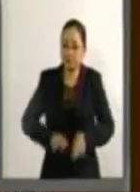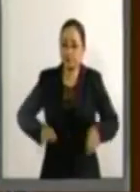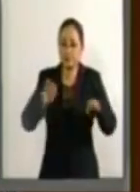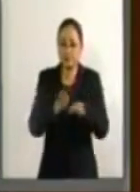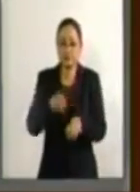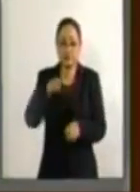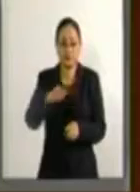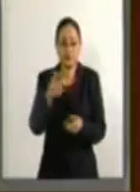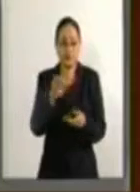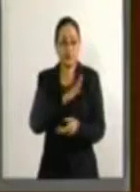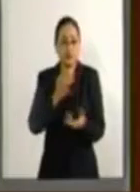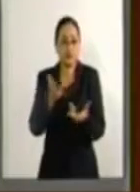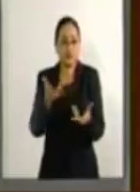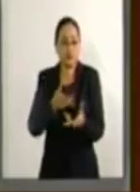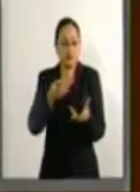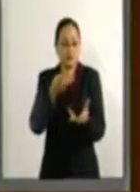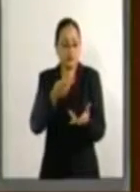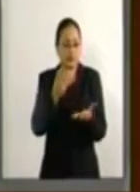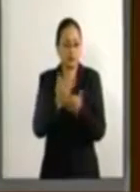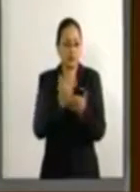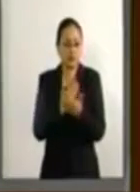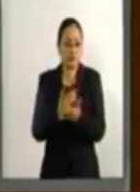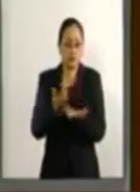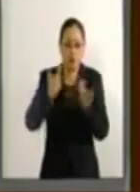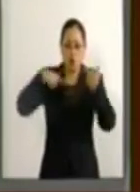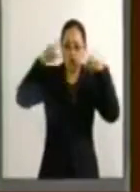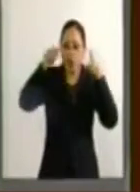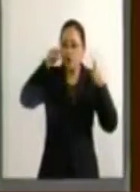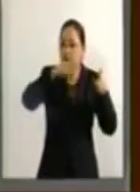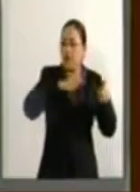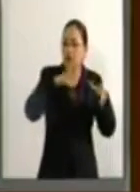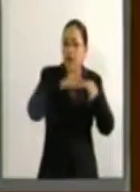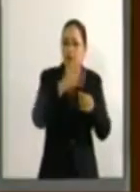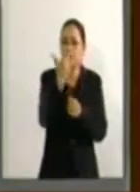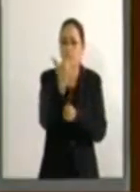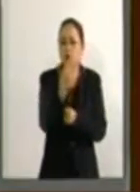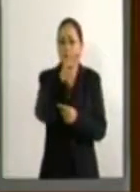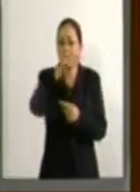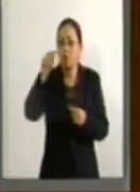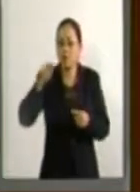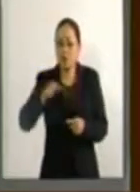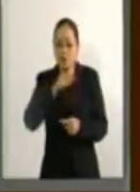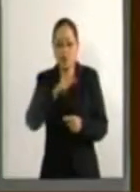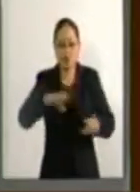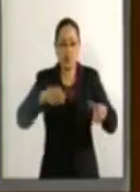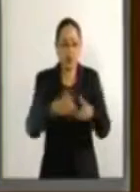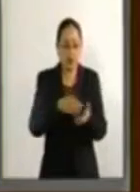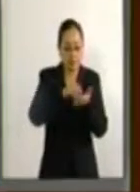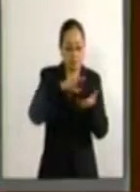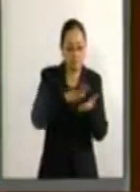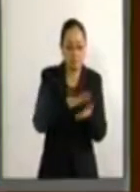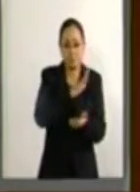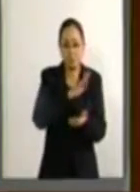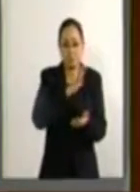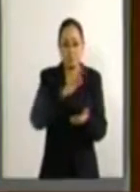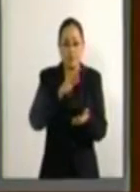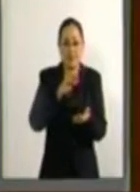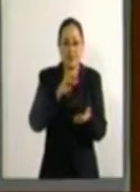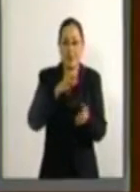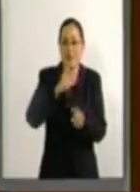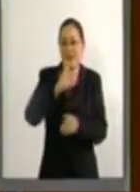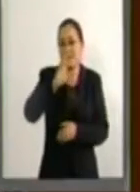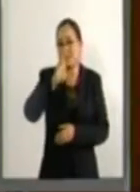funjan también estas entes que son nuestros consulados, que son 50, como entes de registro civil